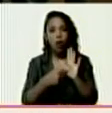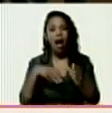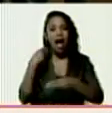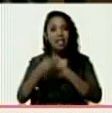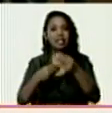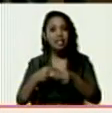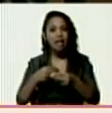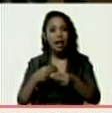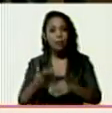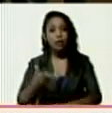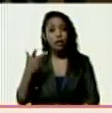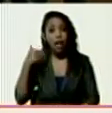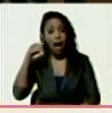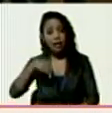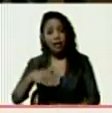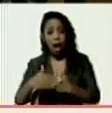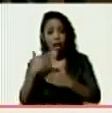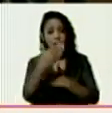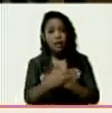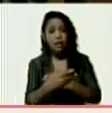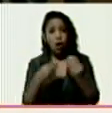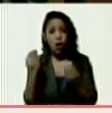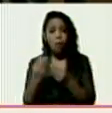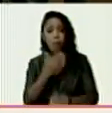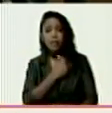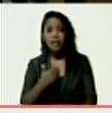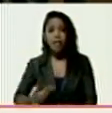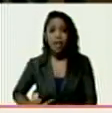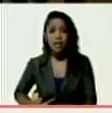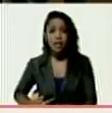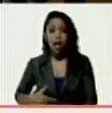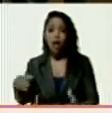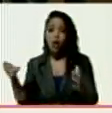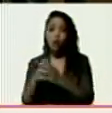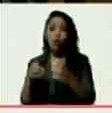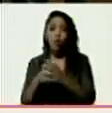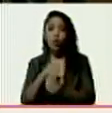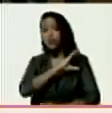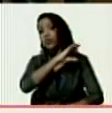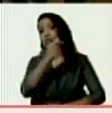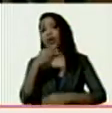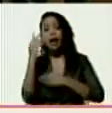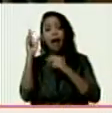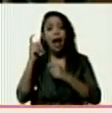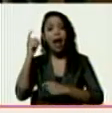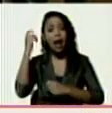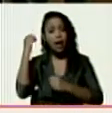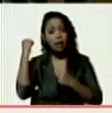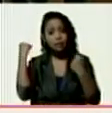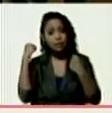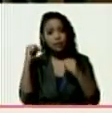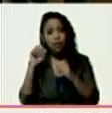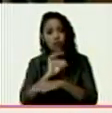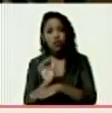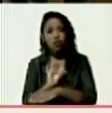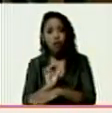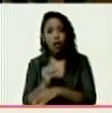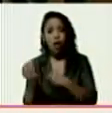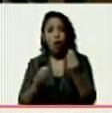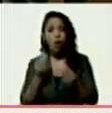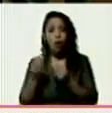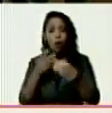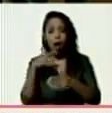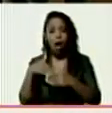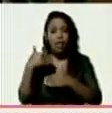valer lo que de aquí en adelante ya como presidente y junta directiva en ejercicio de sus funciones vamos a llevar adelante.